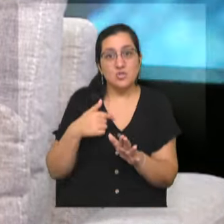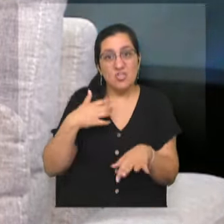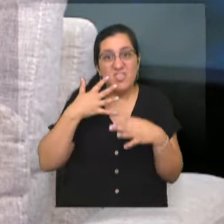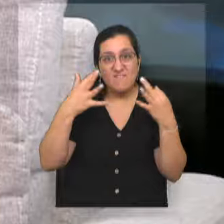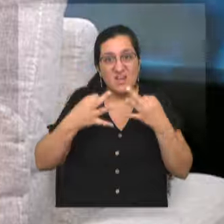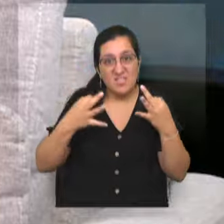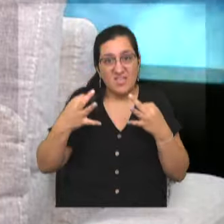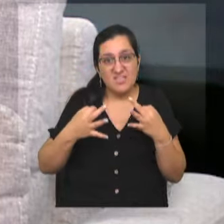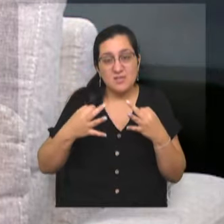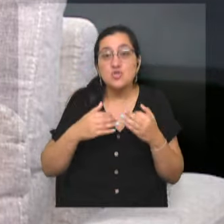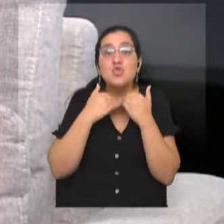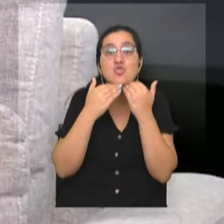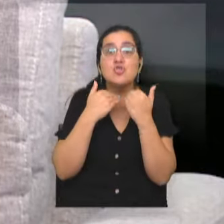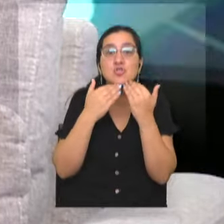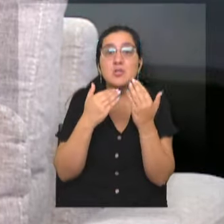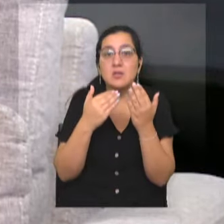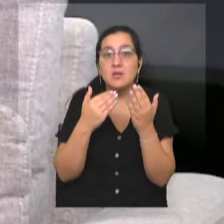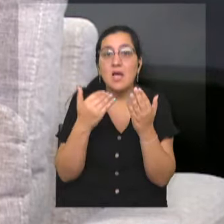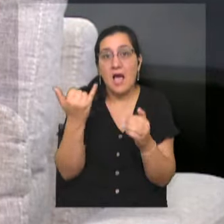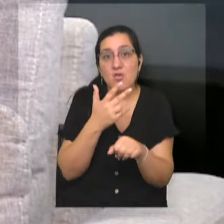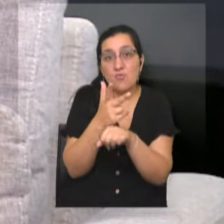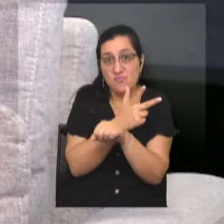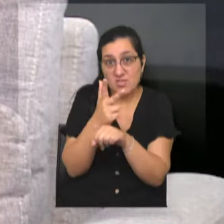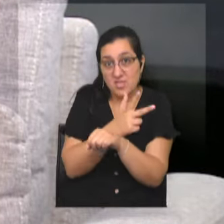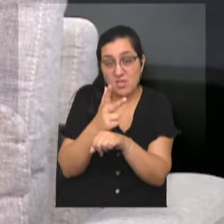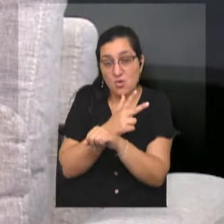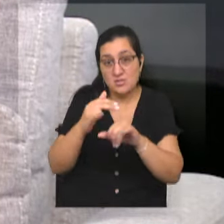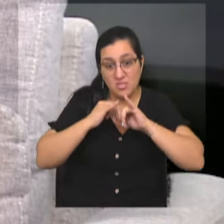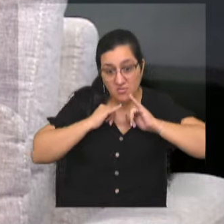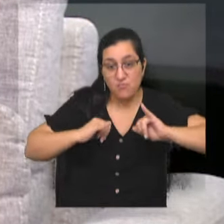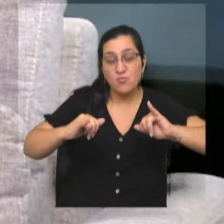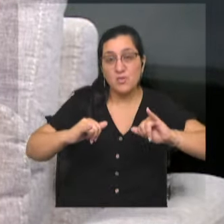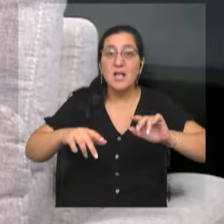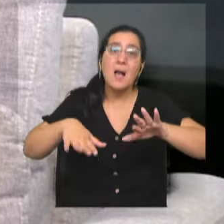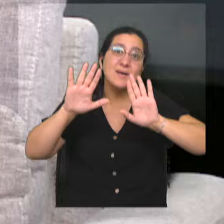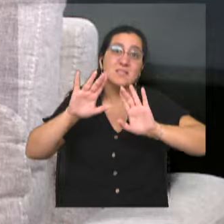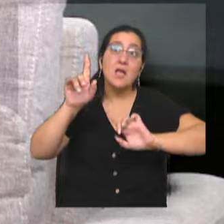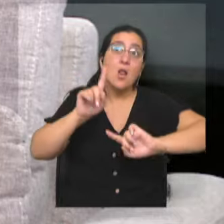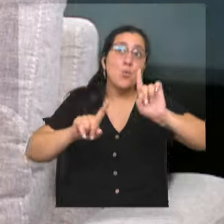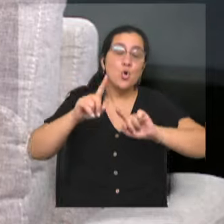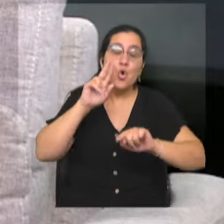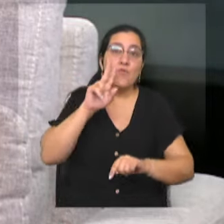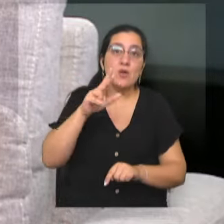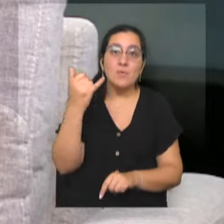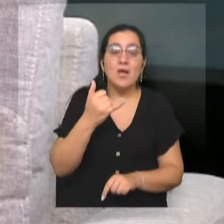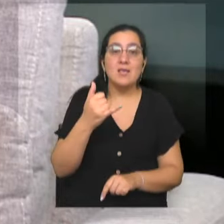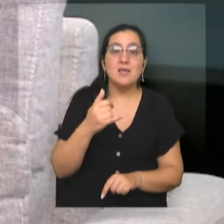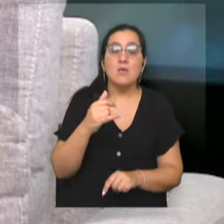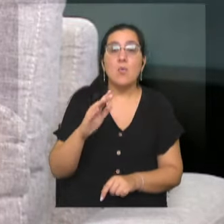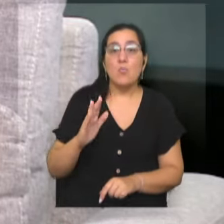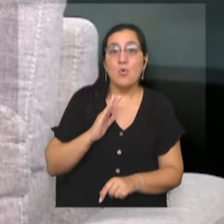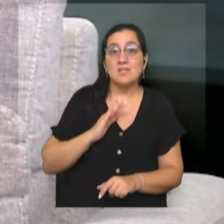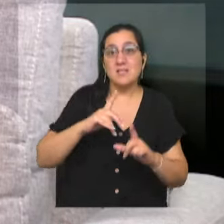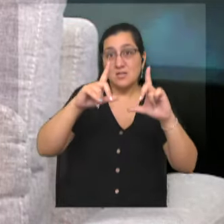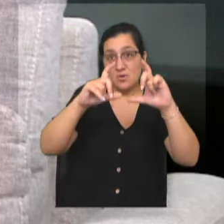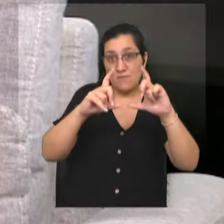realmente... No sé si... hay un video que se hizo viral, vamos a explicar por si alguien no lo vio, en donde van chiquilinas a sacarse una foto con